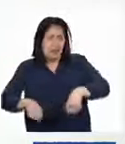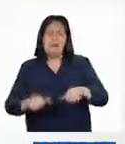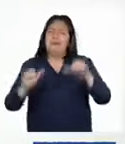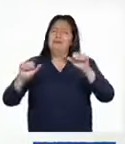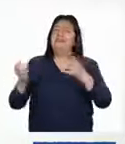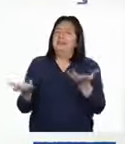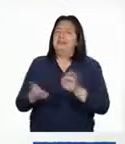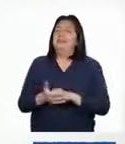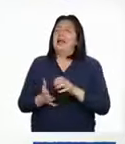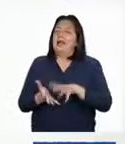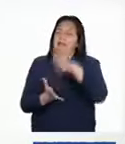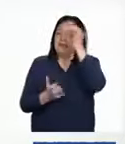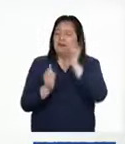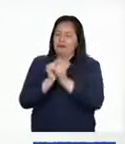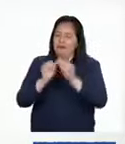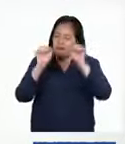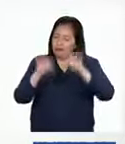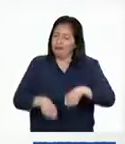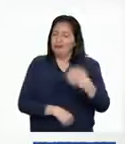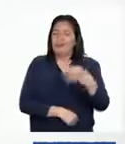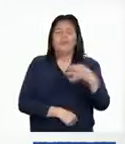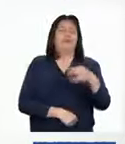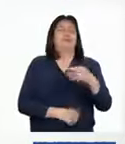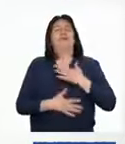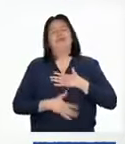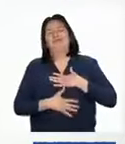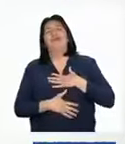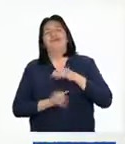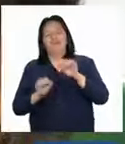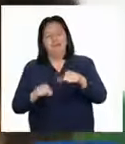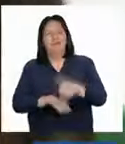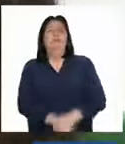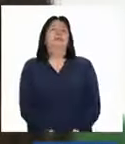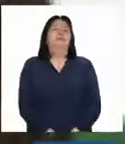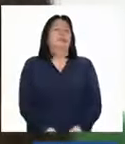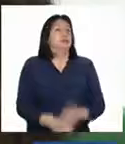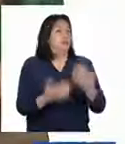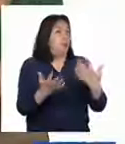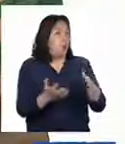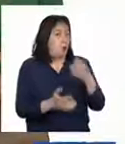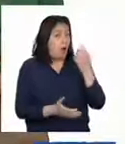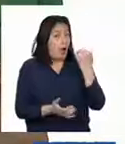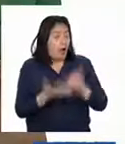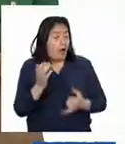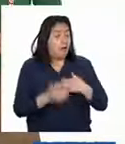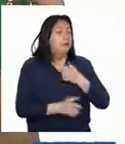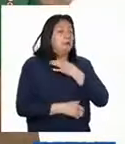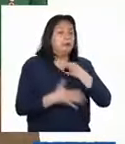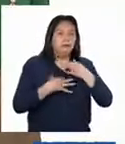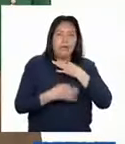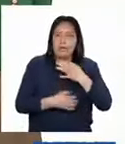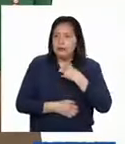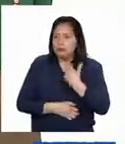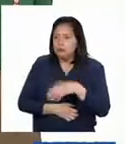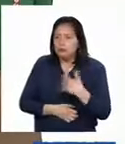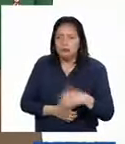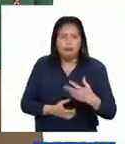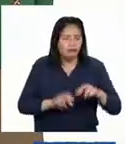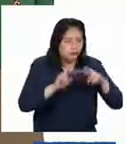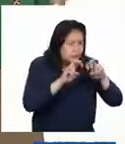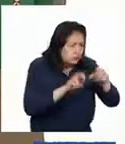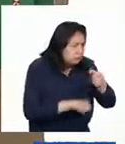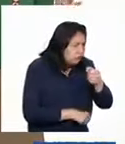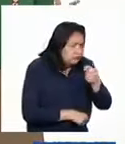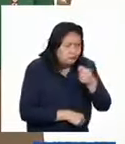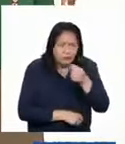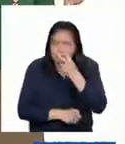hacerlo. Recuerda que aprender juntos siempre es más divertido. Últimamente me ha interesado muchísimo investigar